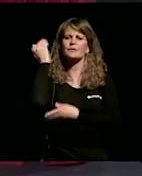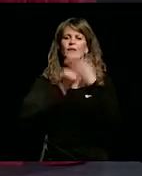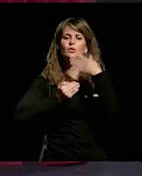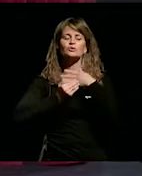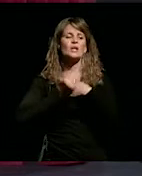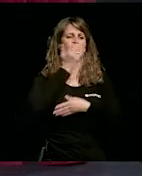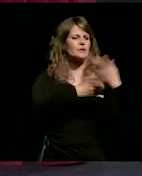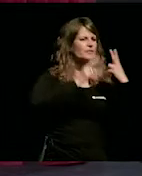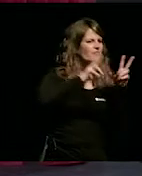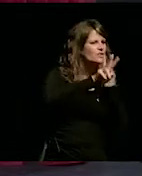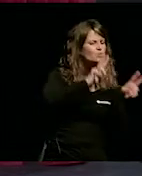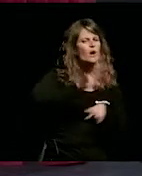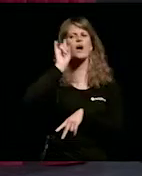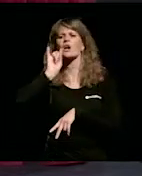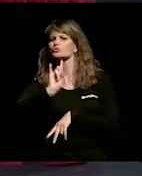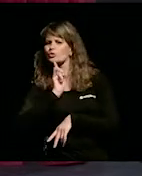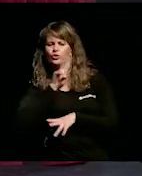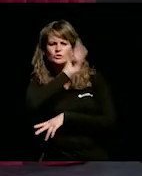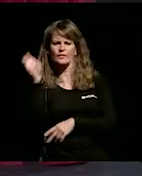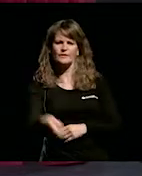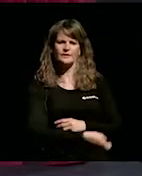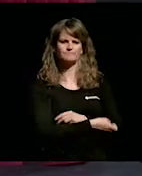discapacidad visual, sordos, etc.